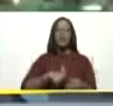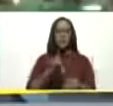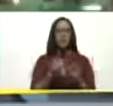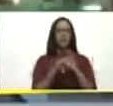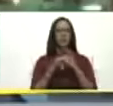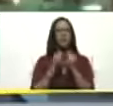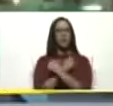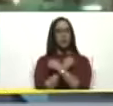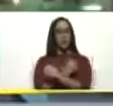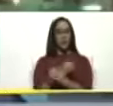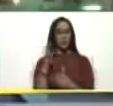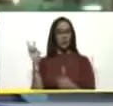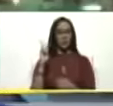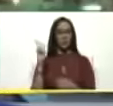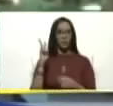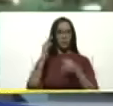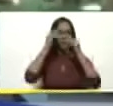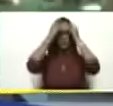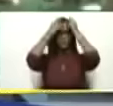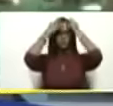el amor a Venezuela,